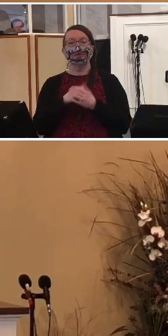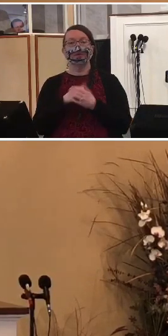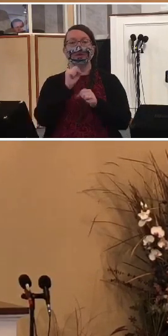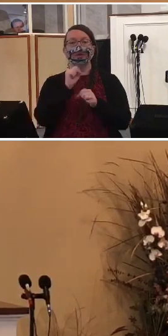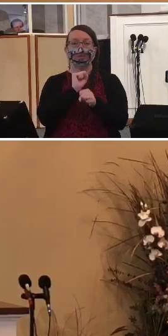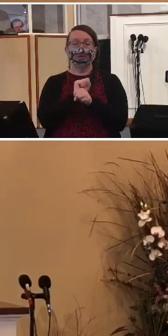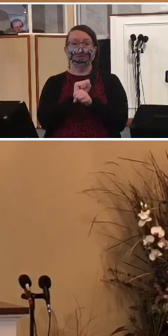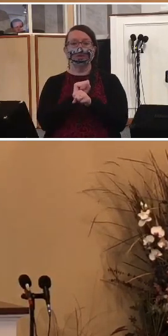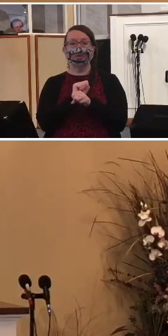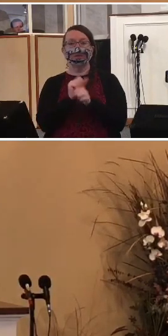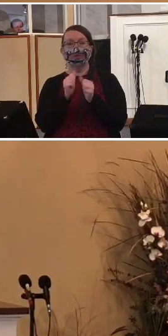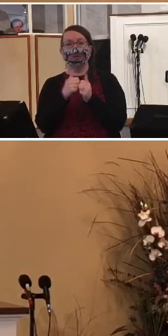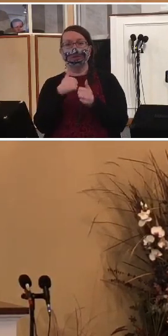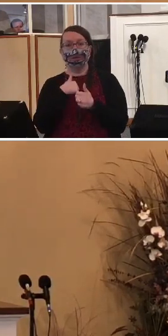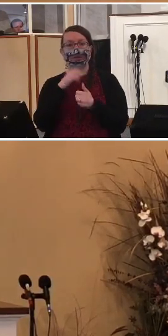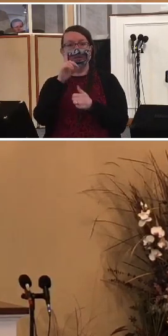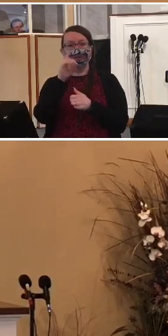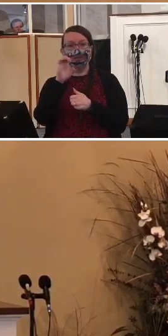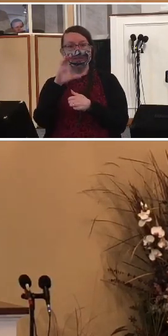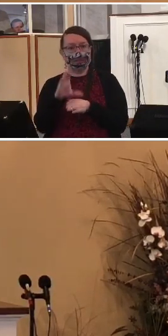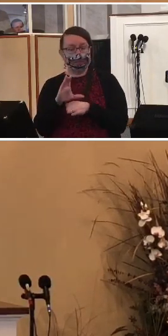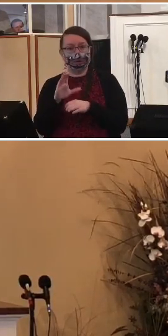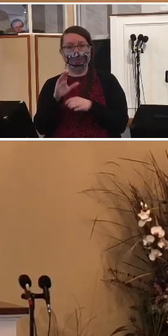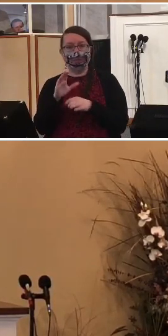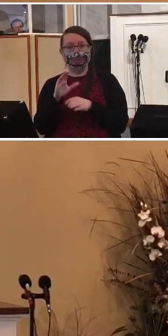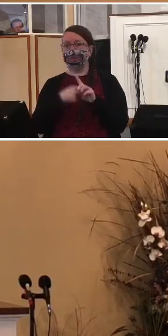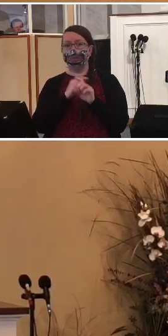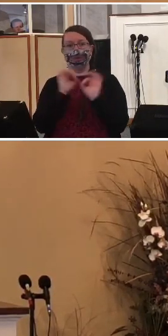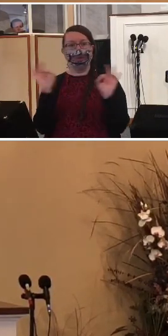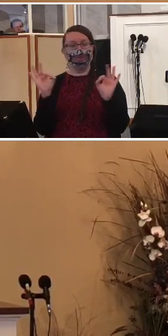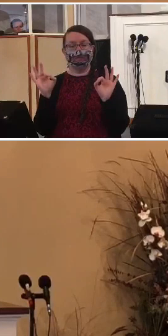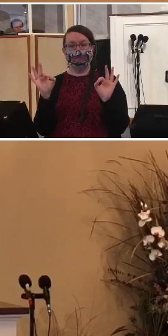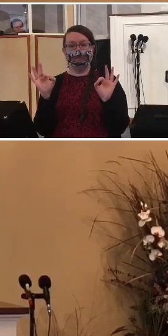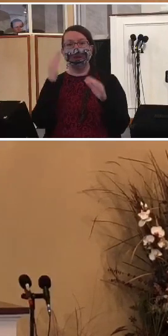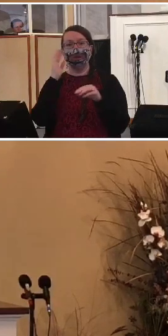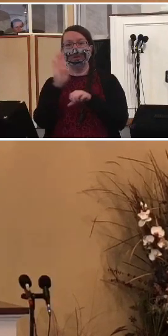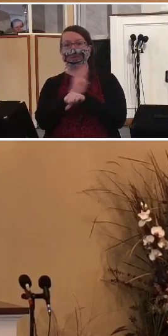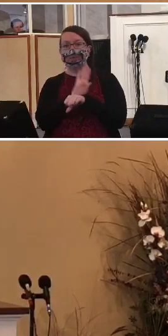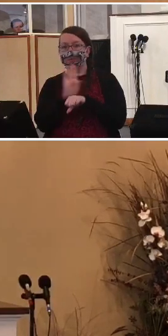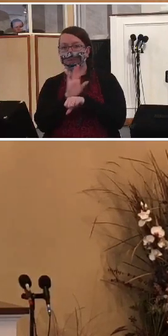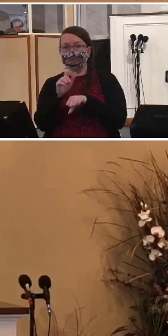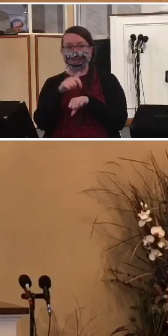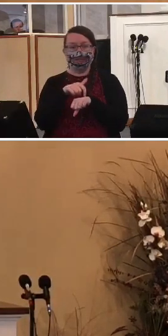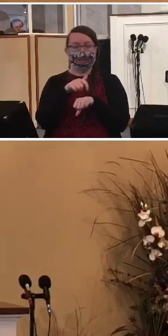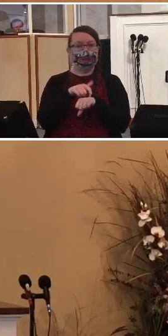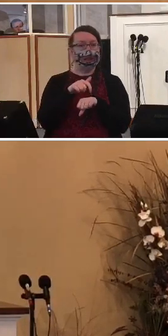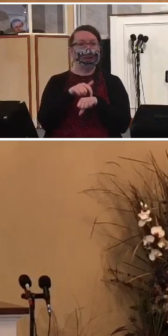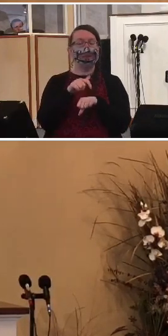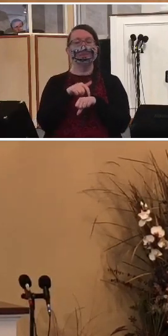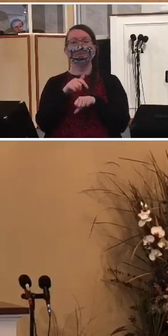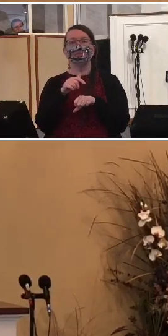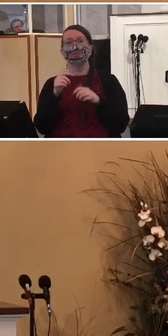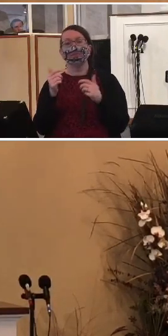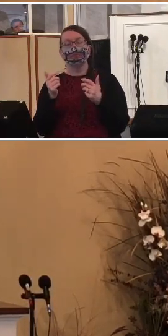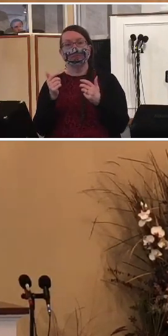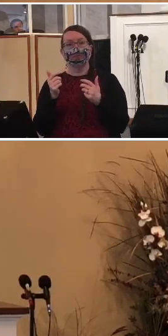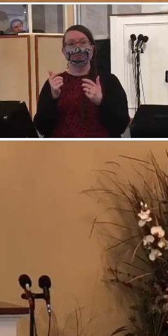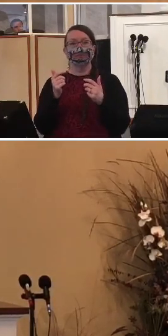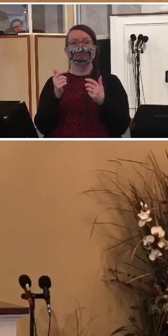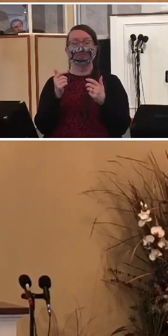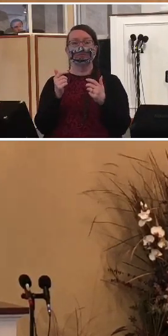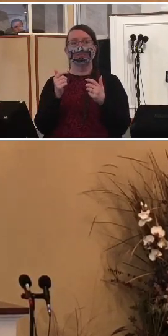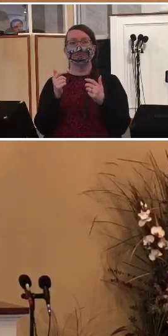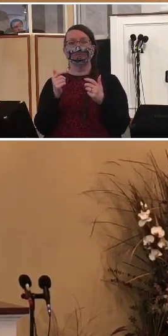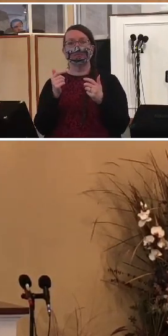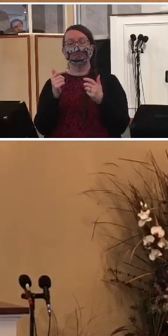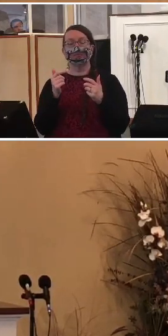conmigo. No vamos a hacer nada en diciembre. Vamos a tener el mes libre. Es un tiempo muy